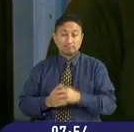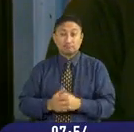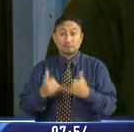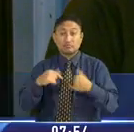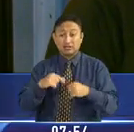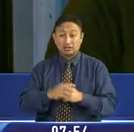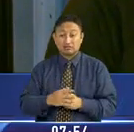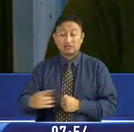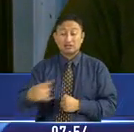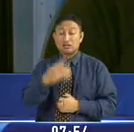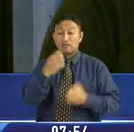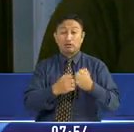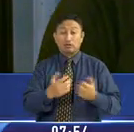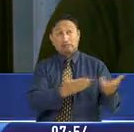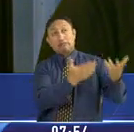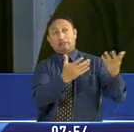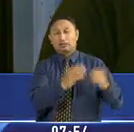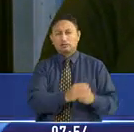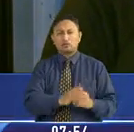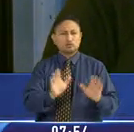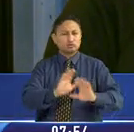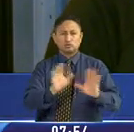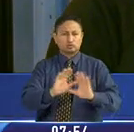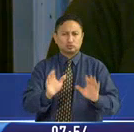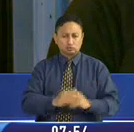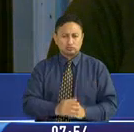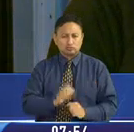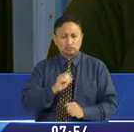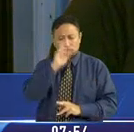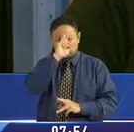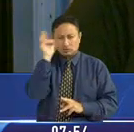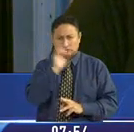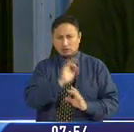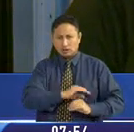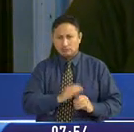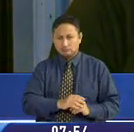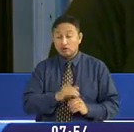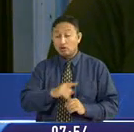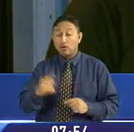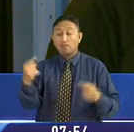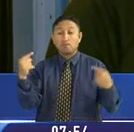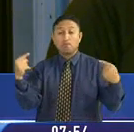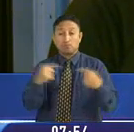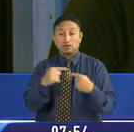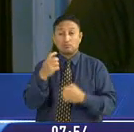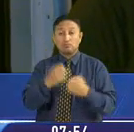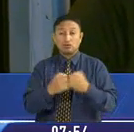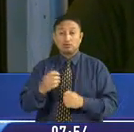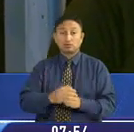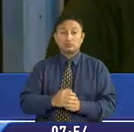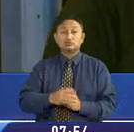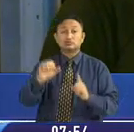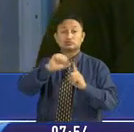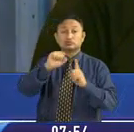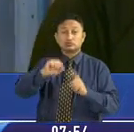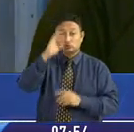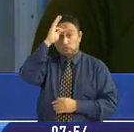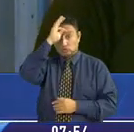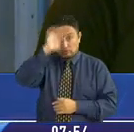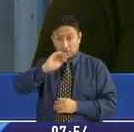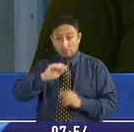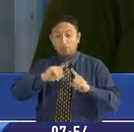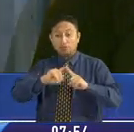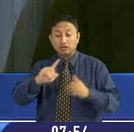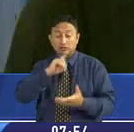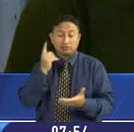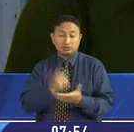hacer ningún tipo de escándalo con nada de esto, ni tampoco generar ningún discordia, problema con el sistema hospitalario, pero hay que